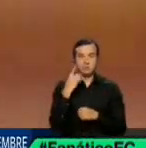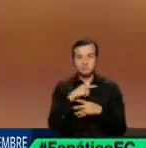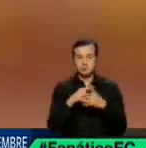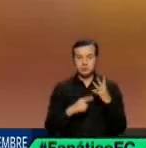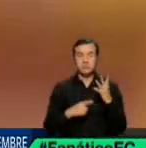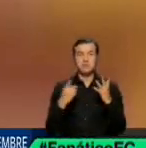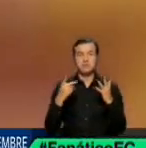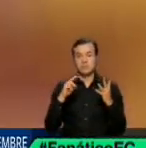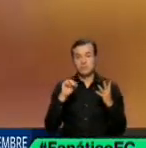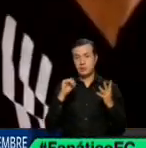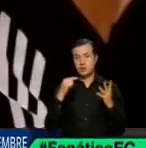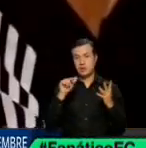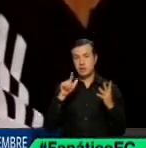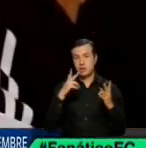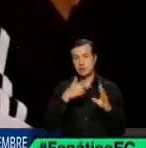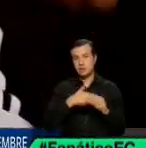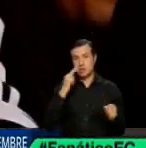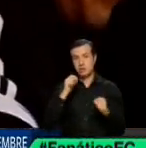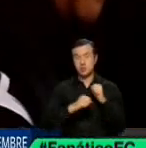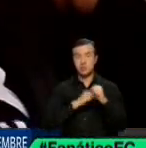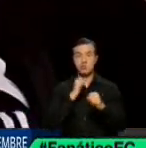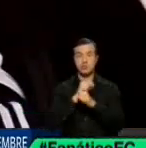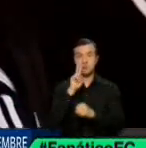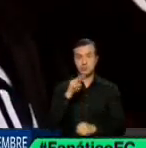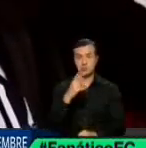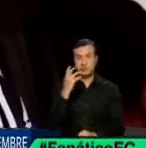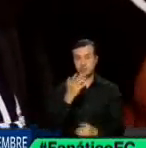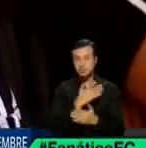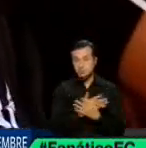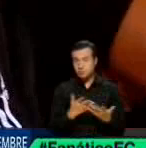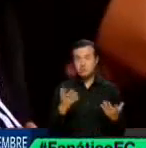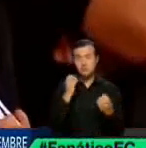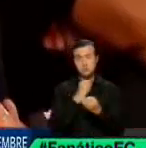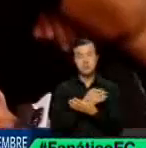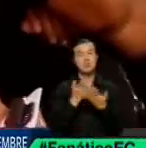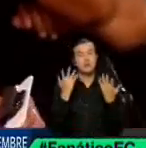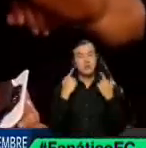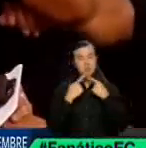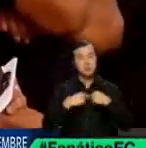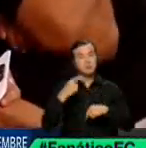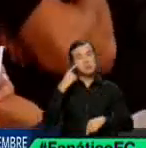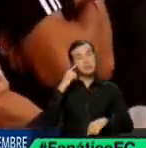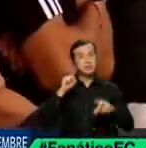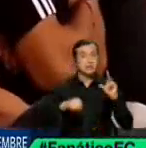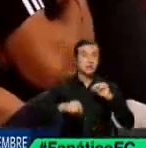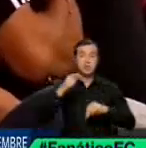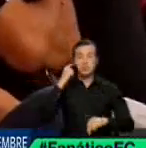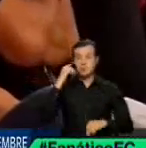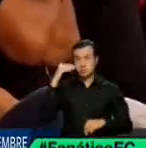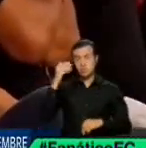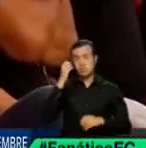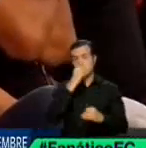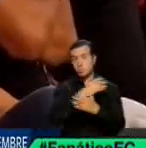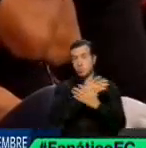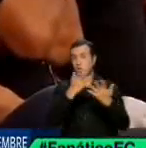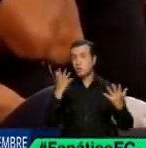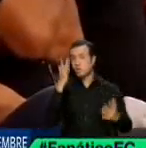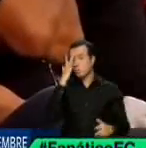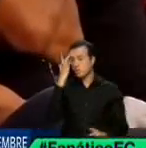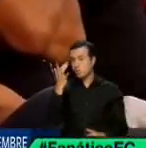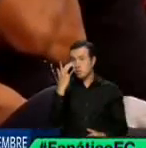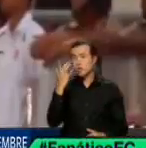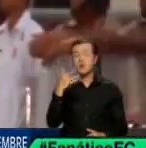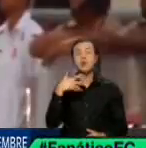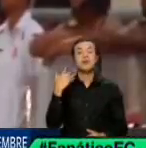la salida de Miguel "El Piojo" Herrera en el año 2015. Esta información estaría por confirmarse ya en las próximas horas. Ha habido